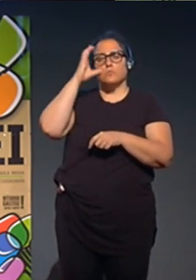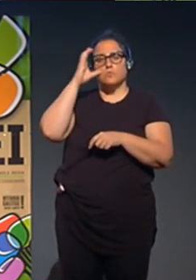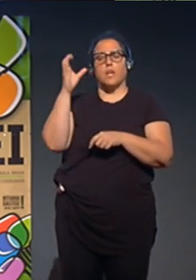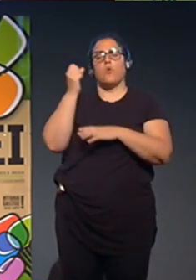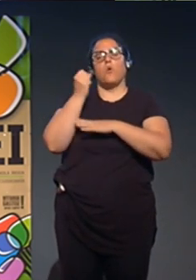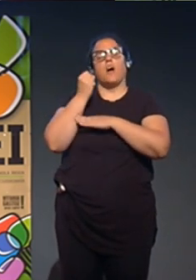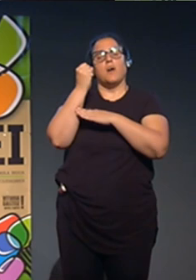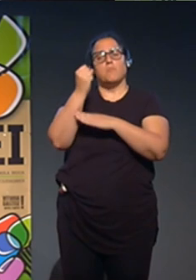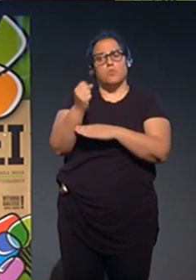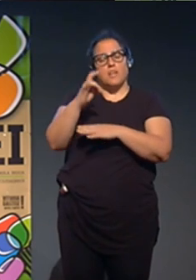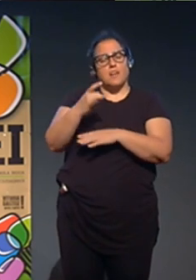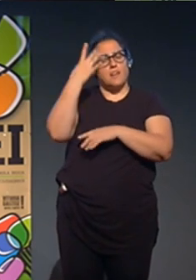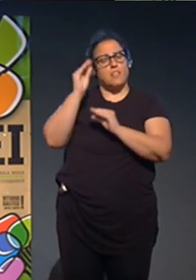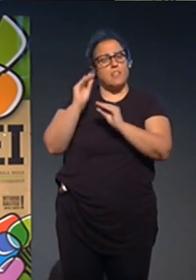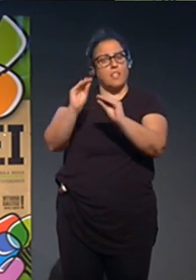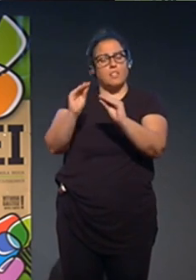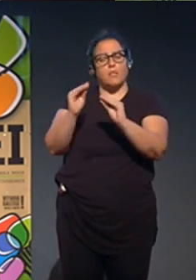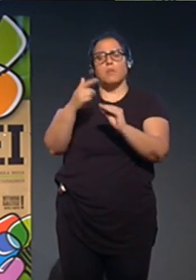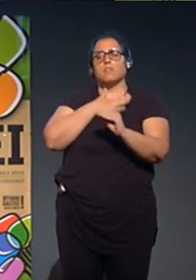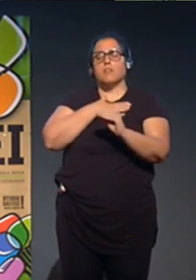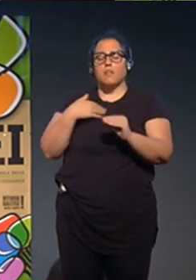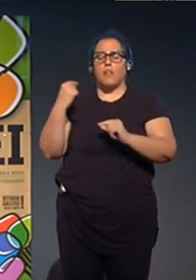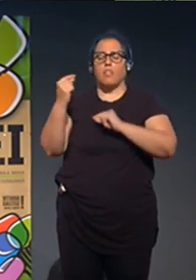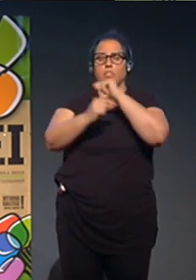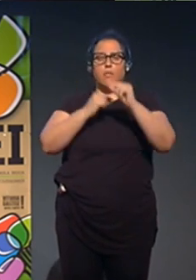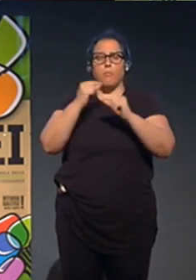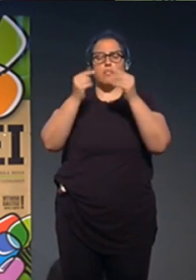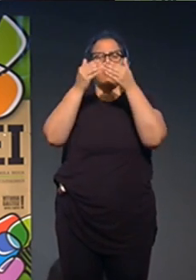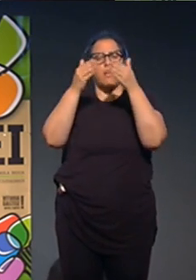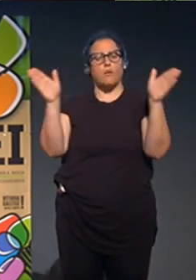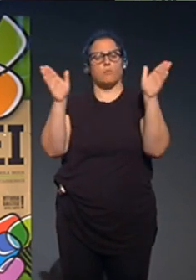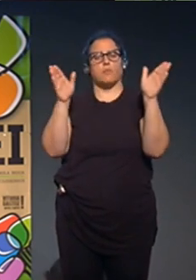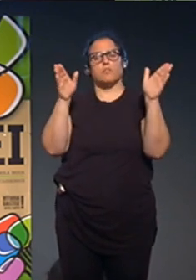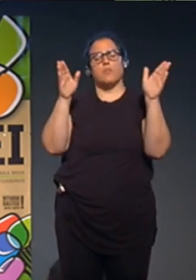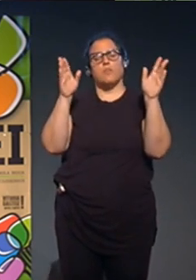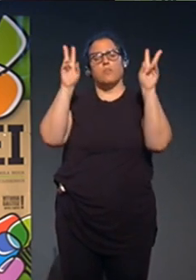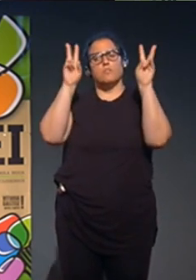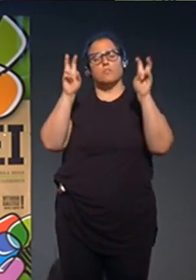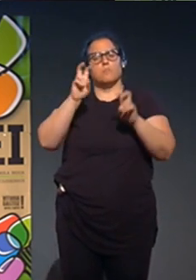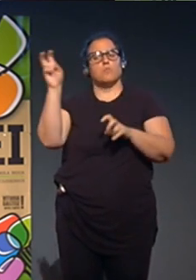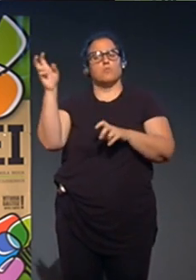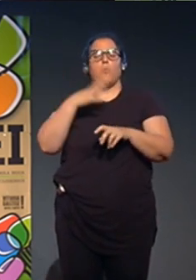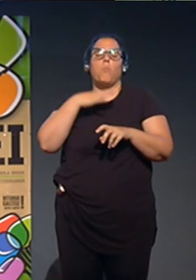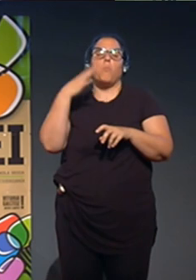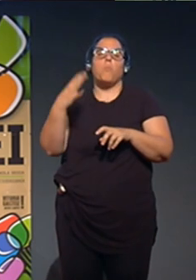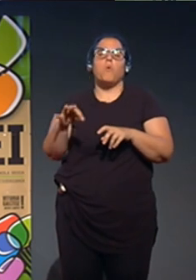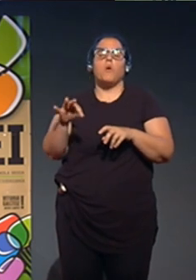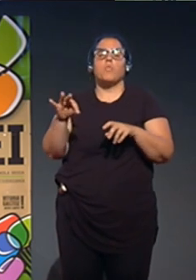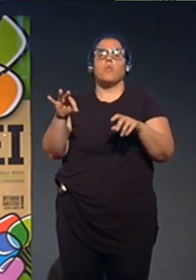de de iniciativas que lo que buscan es abrir el debate También en estos términos igual No desde el mundo de